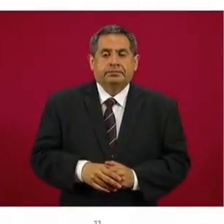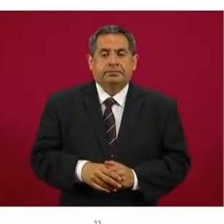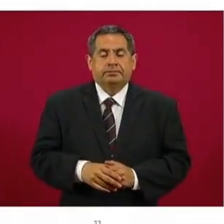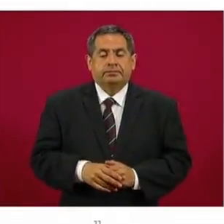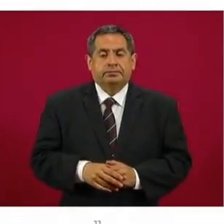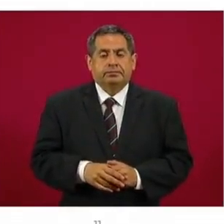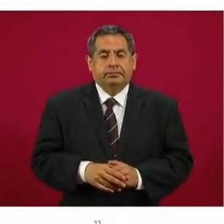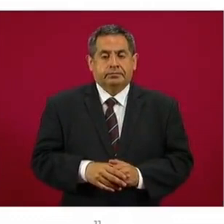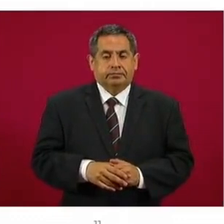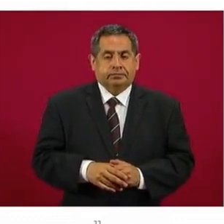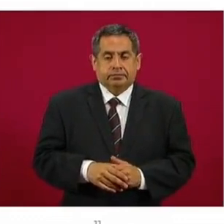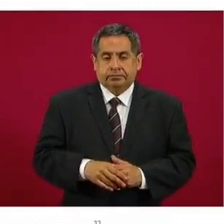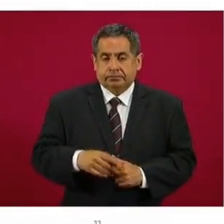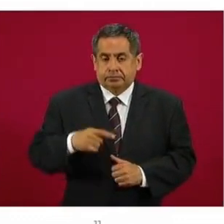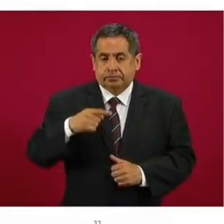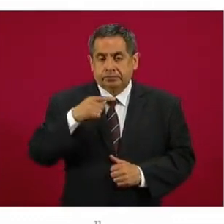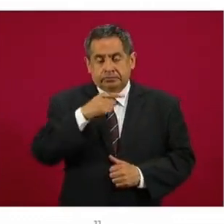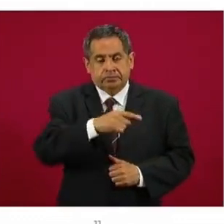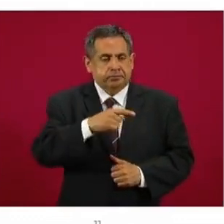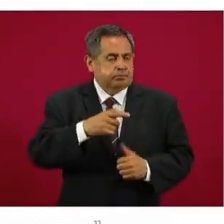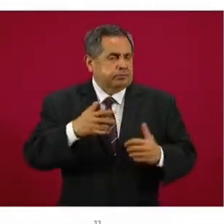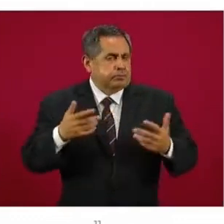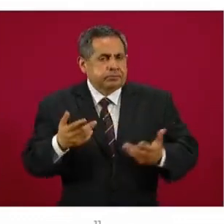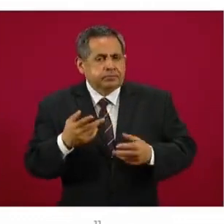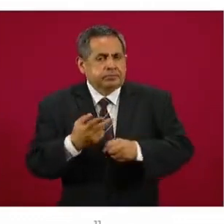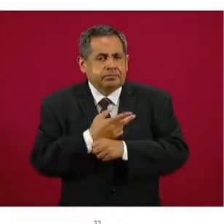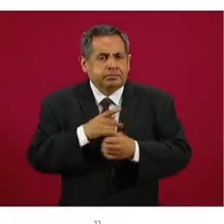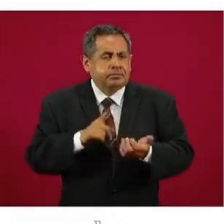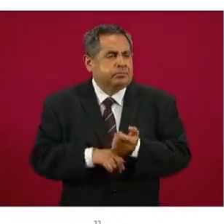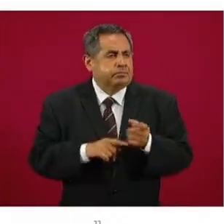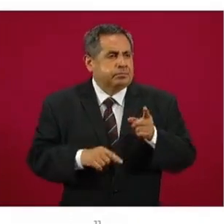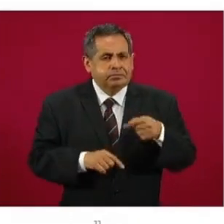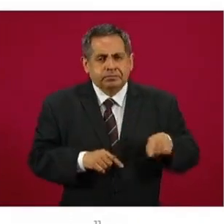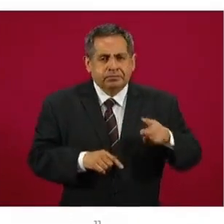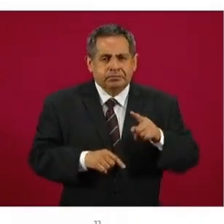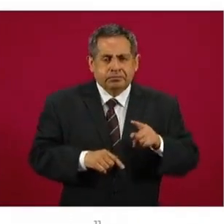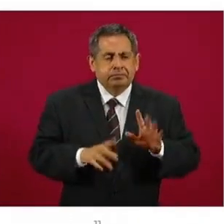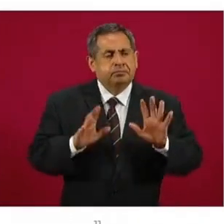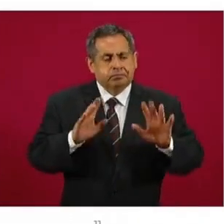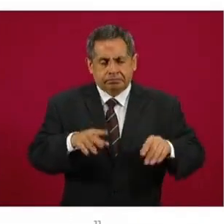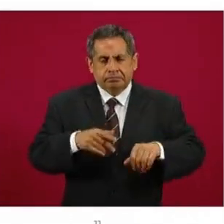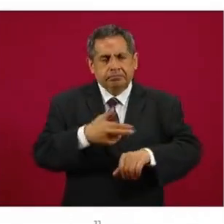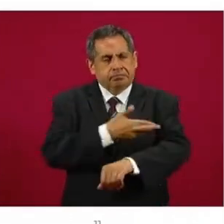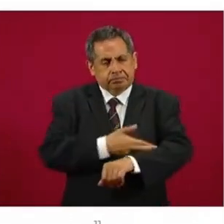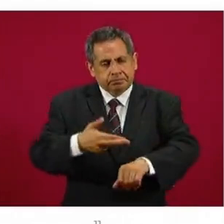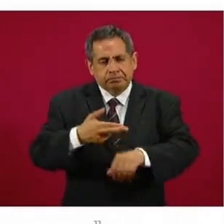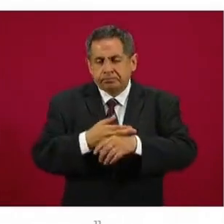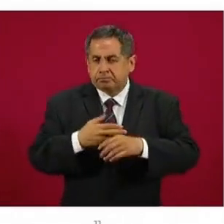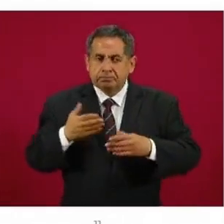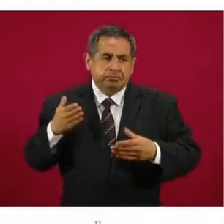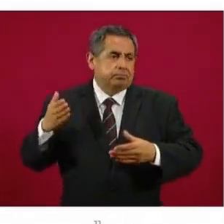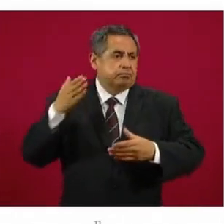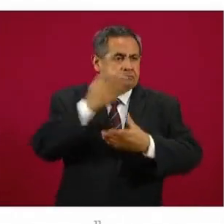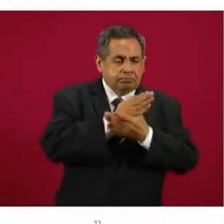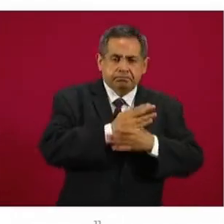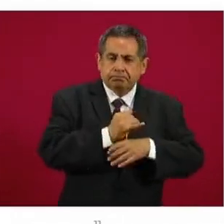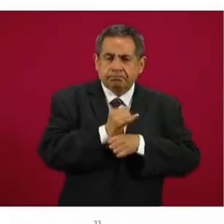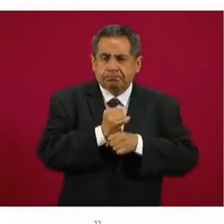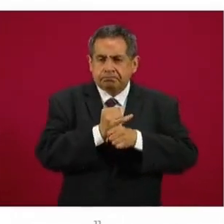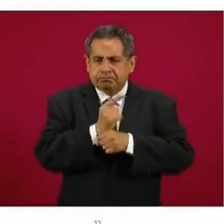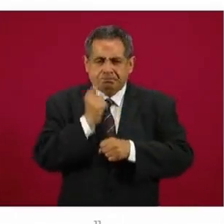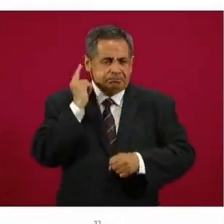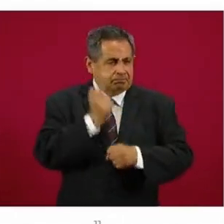En grandes contribuyentes, ¿qué se hizo? Bueno, pues se empezaron a programar auditorías nuevas de manera